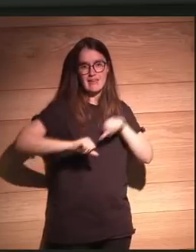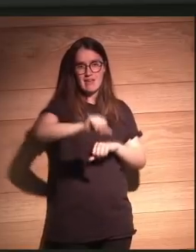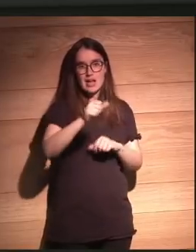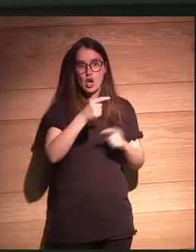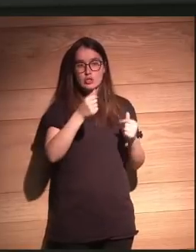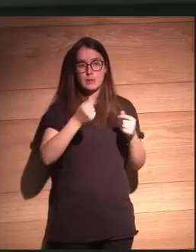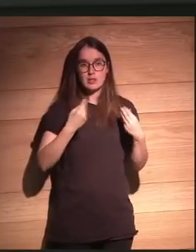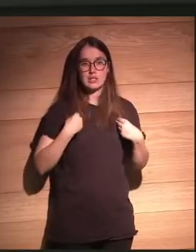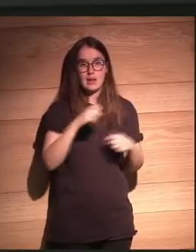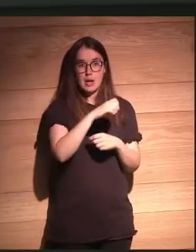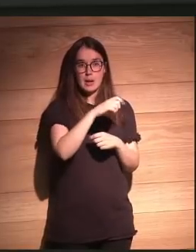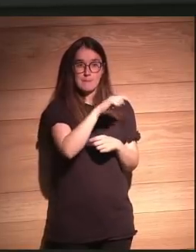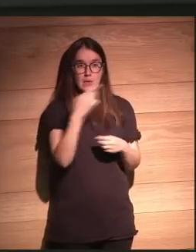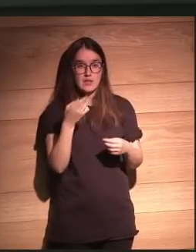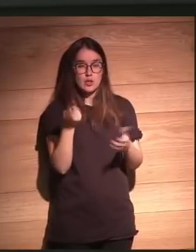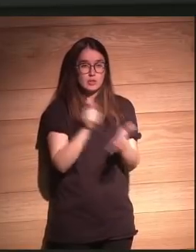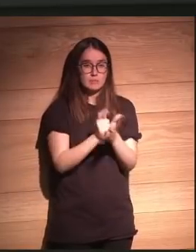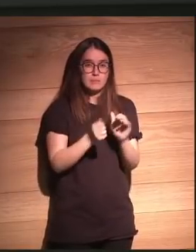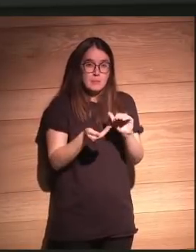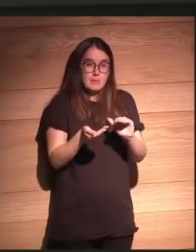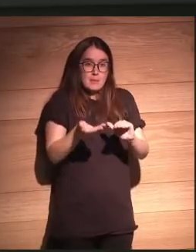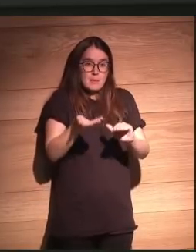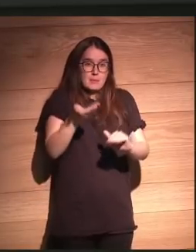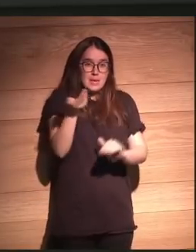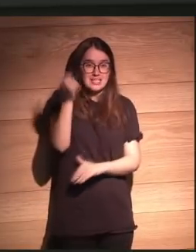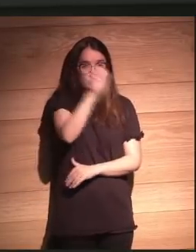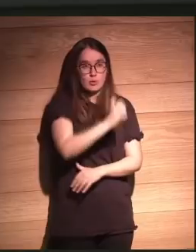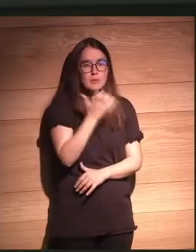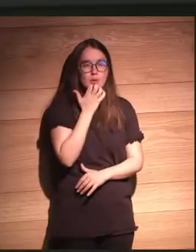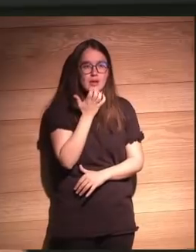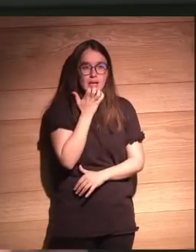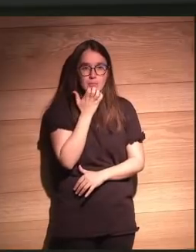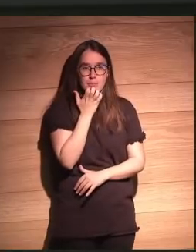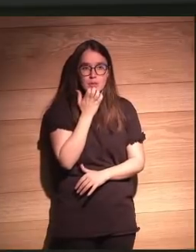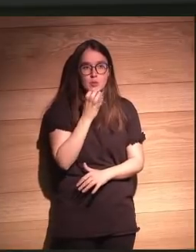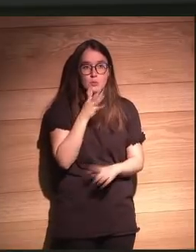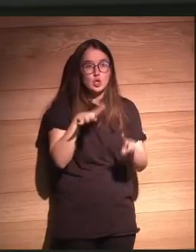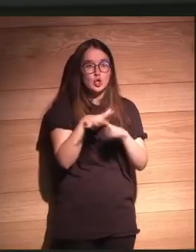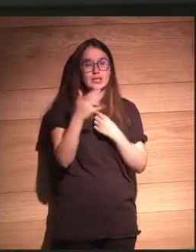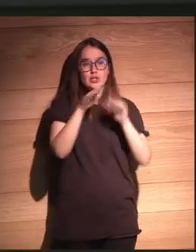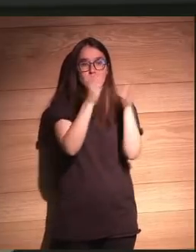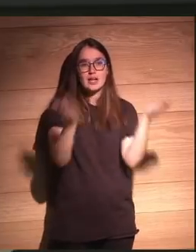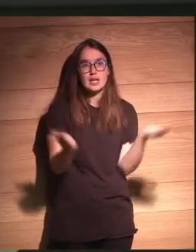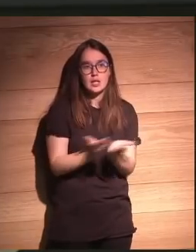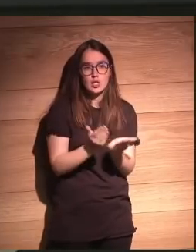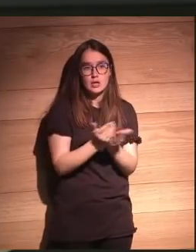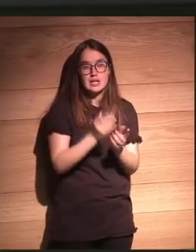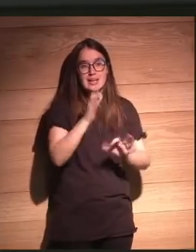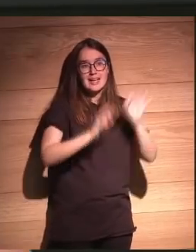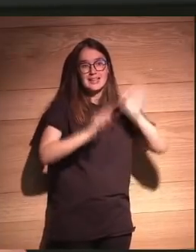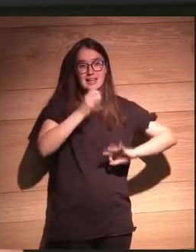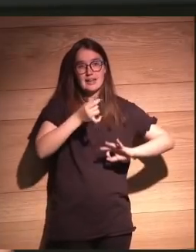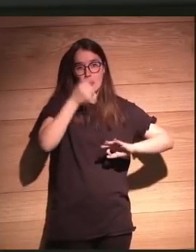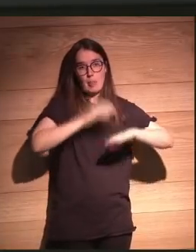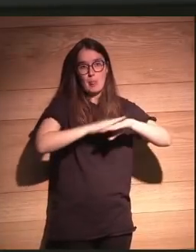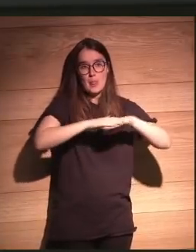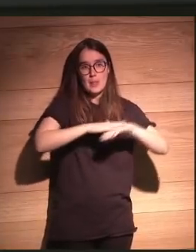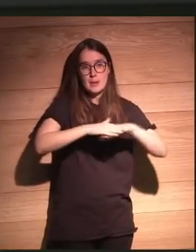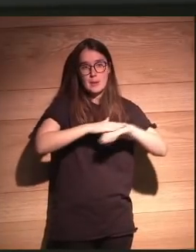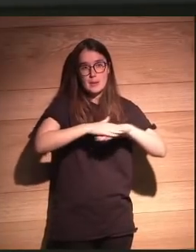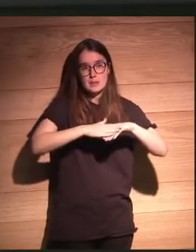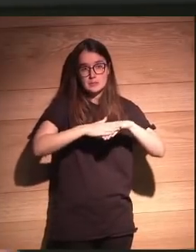precios de la vivienda empiezan a suben en toda Europa, por ejemplo. Fruto del contexto internacional, bajos tipos de interés, es decir, para las